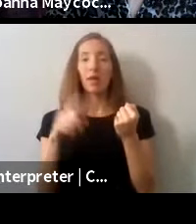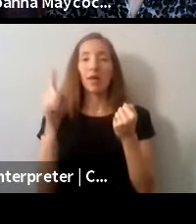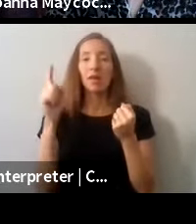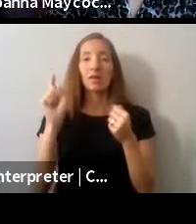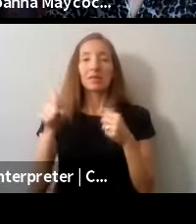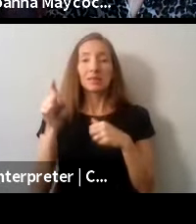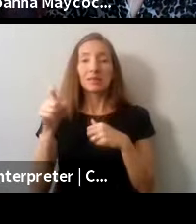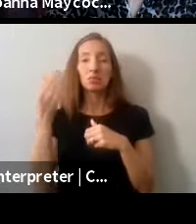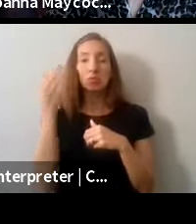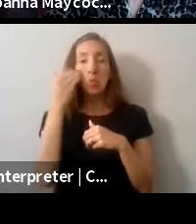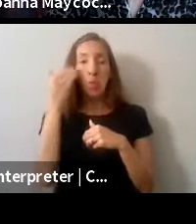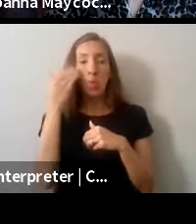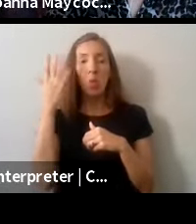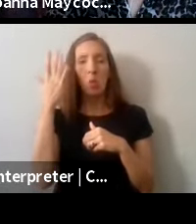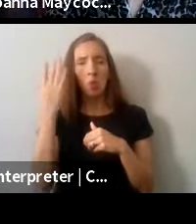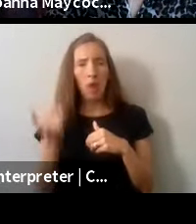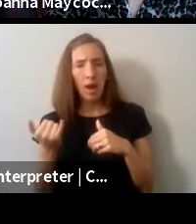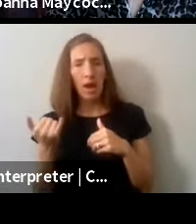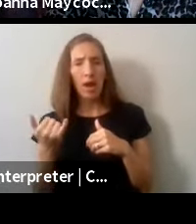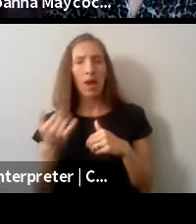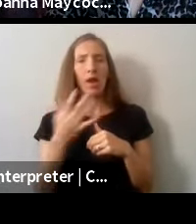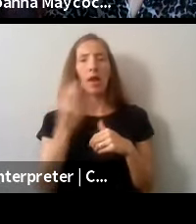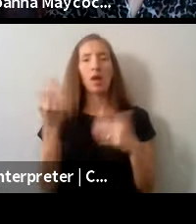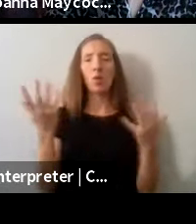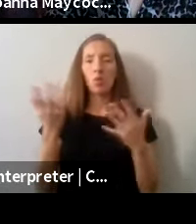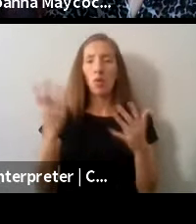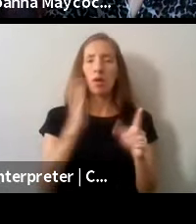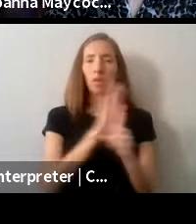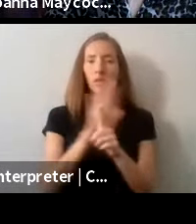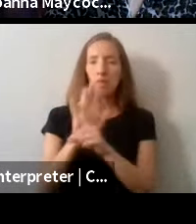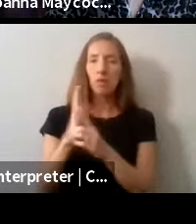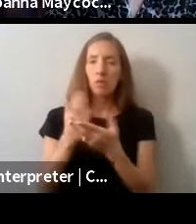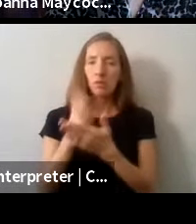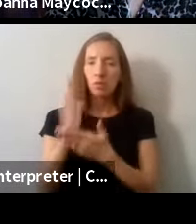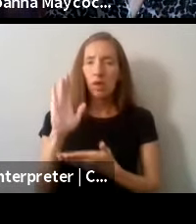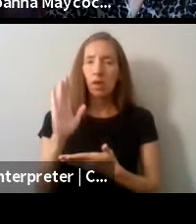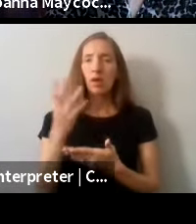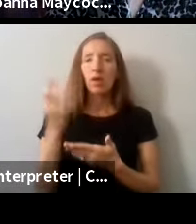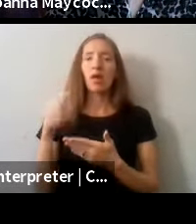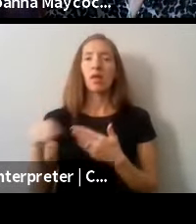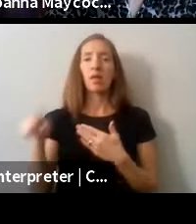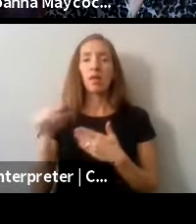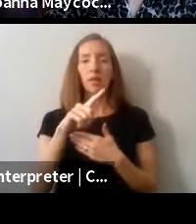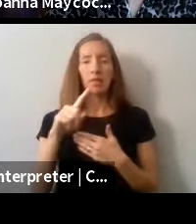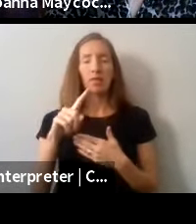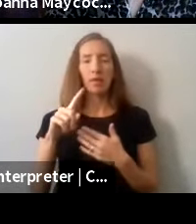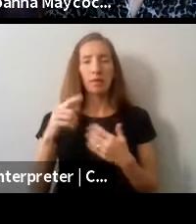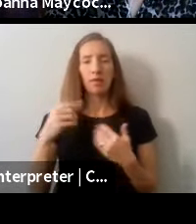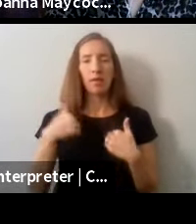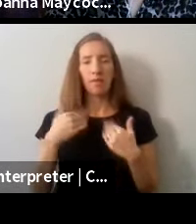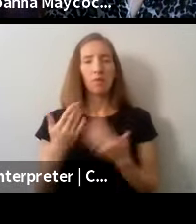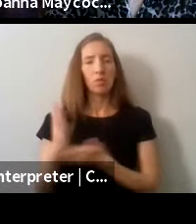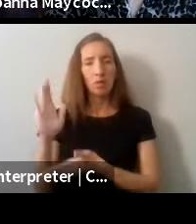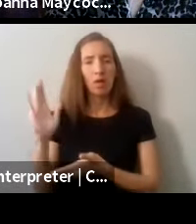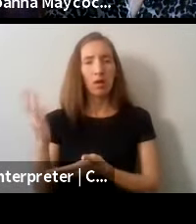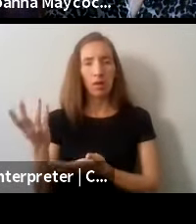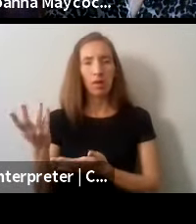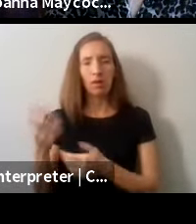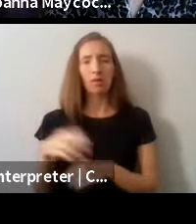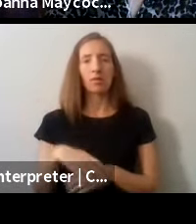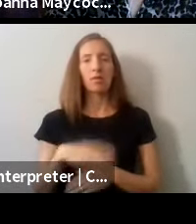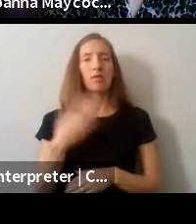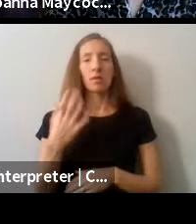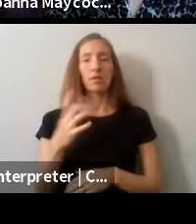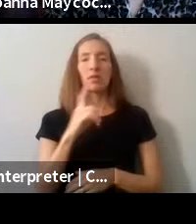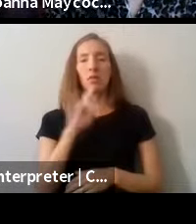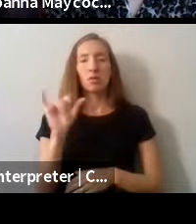Estado ecuatoriano impulsa también entonces este protocolo que articula a varias instituciones del sistema de justicia,